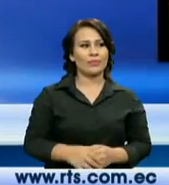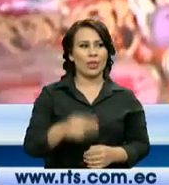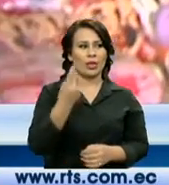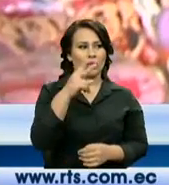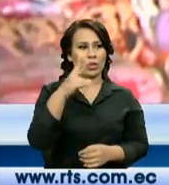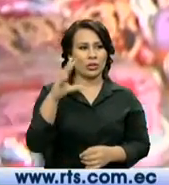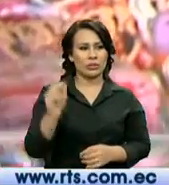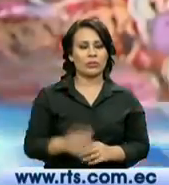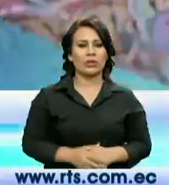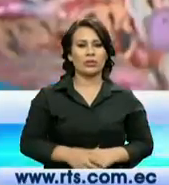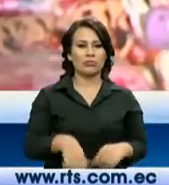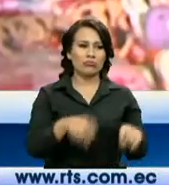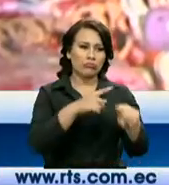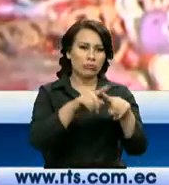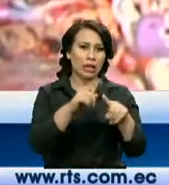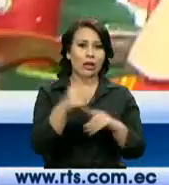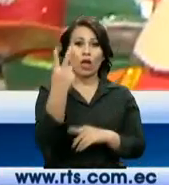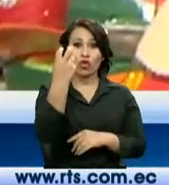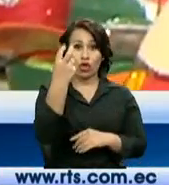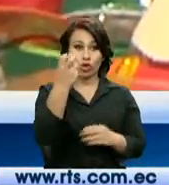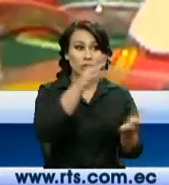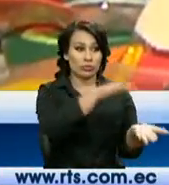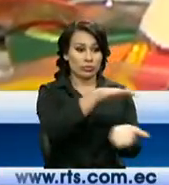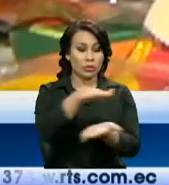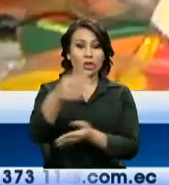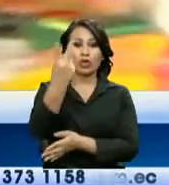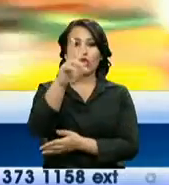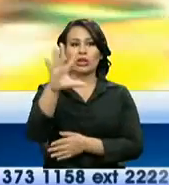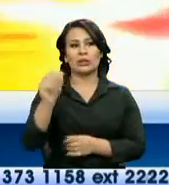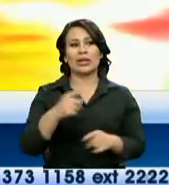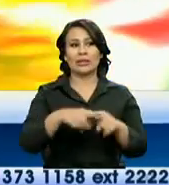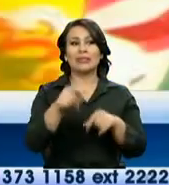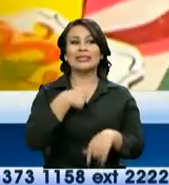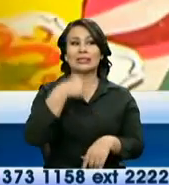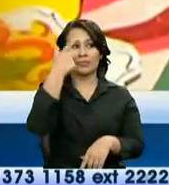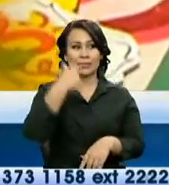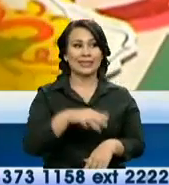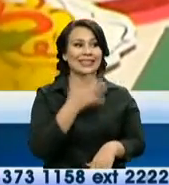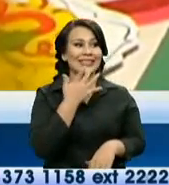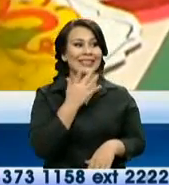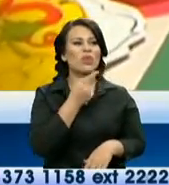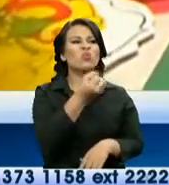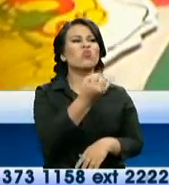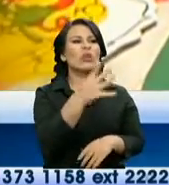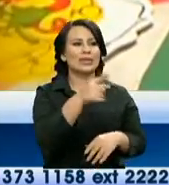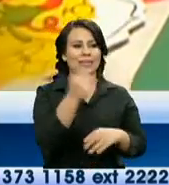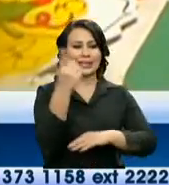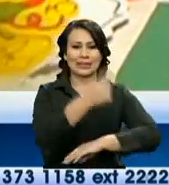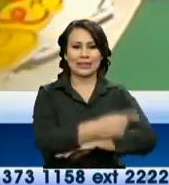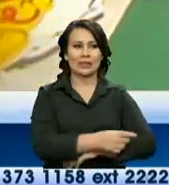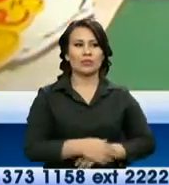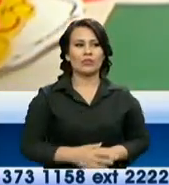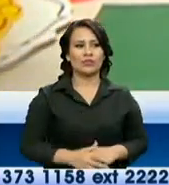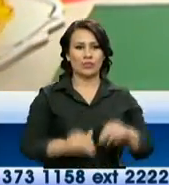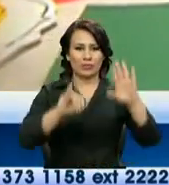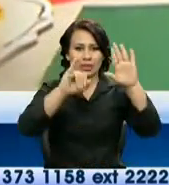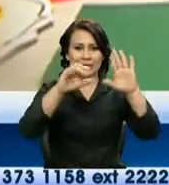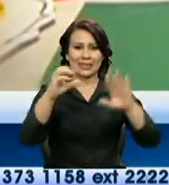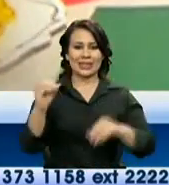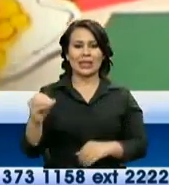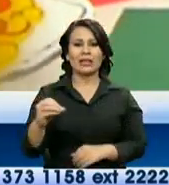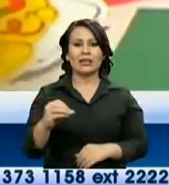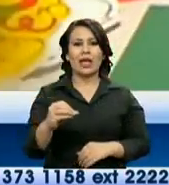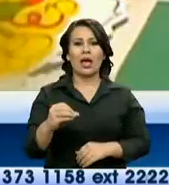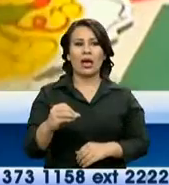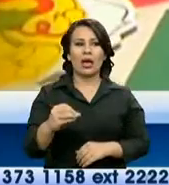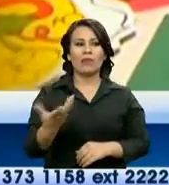$2.50. Los diseños y modelos son varios, a pedido del cliente. De esas, ¿usted hace cuántas al día aproximadamente? 60 docenas. Si yo